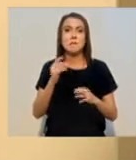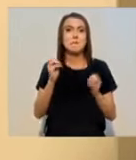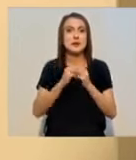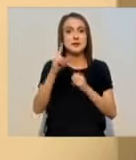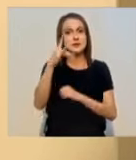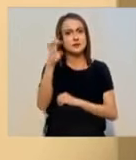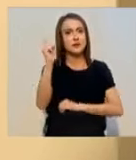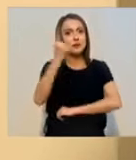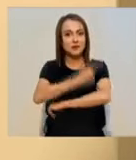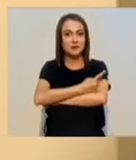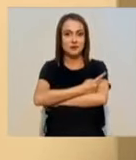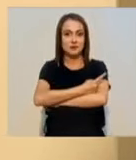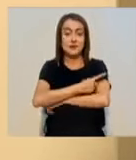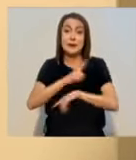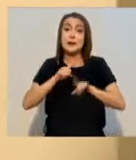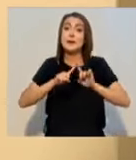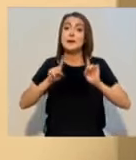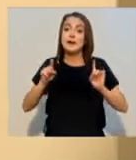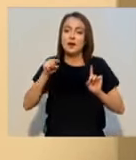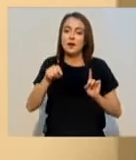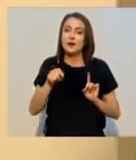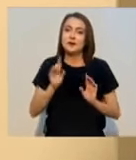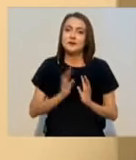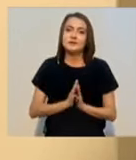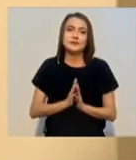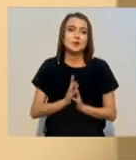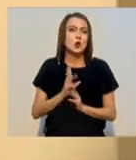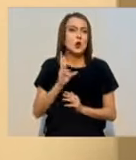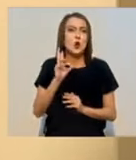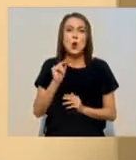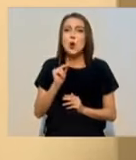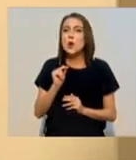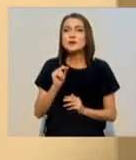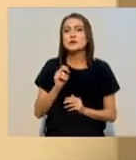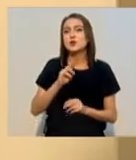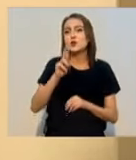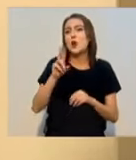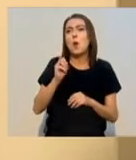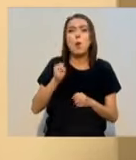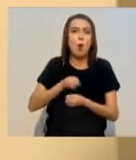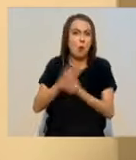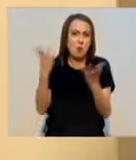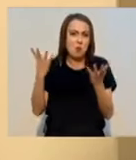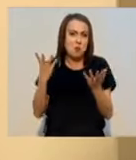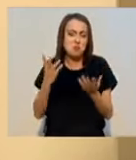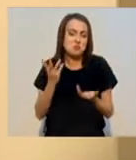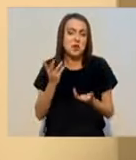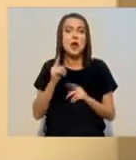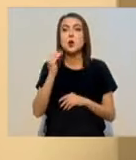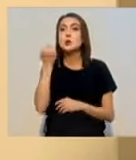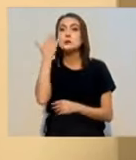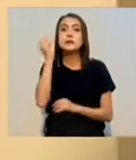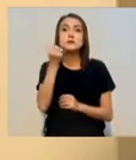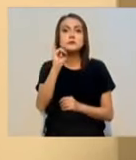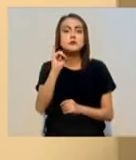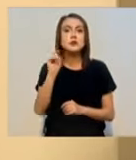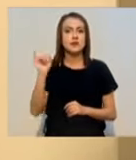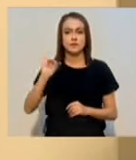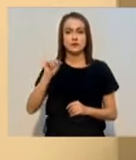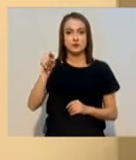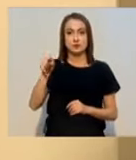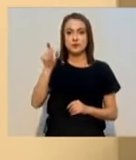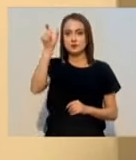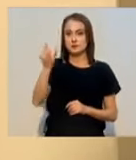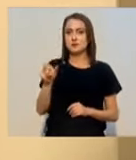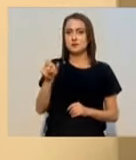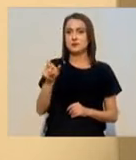días. Pero eso es muy inusual. No se sabe si era infecciosa